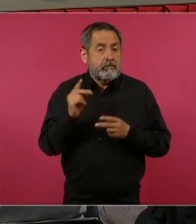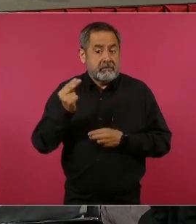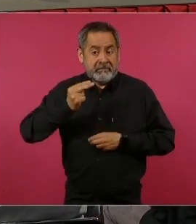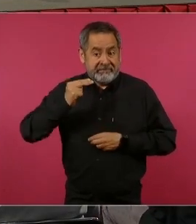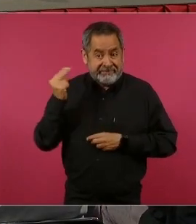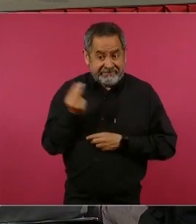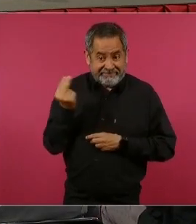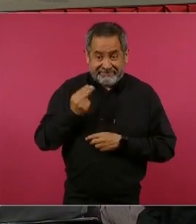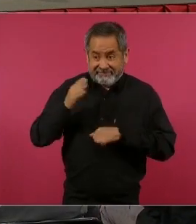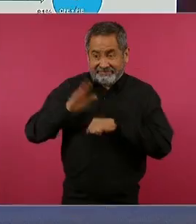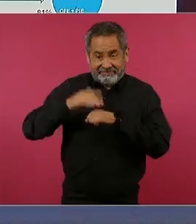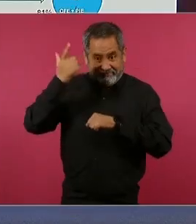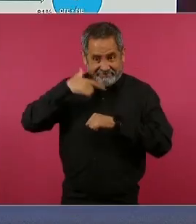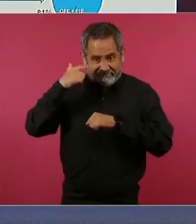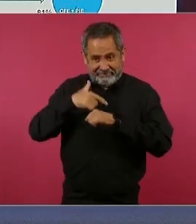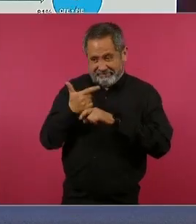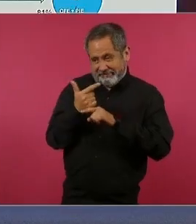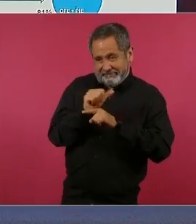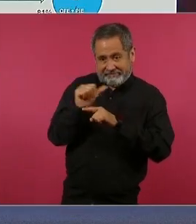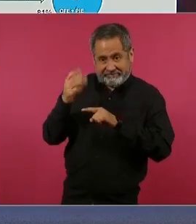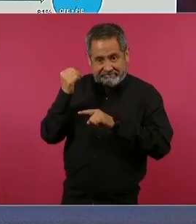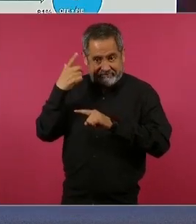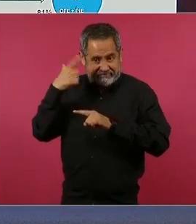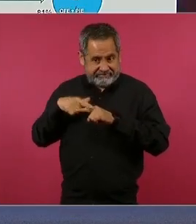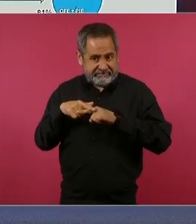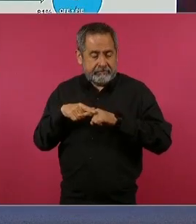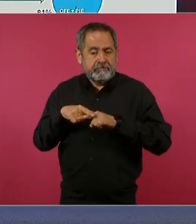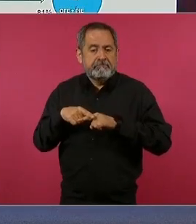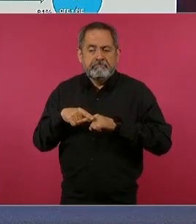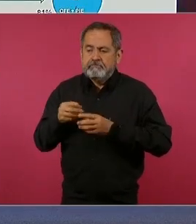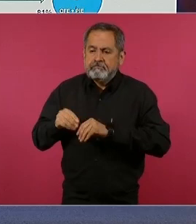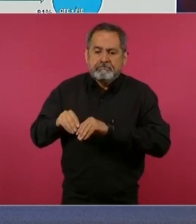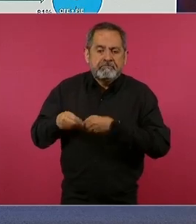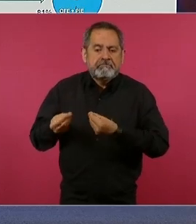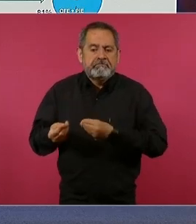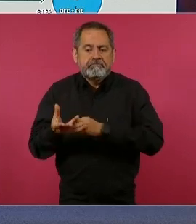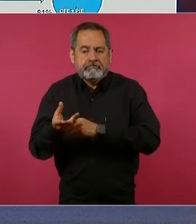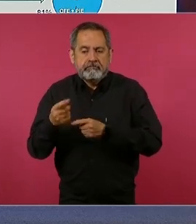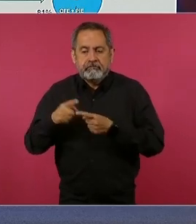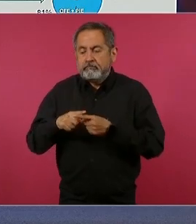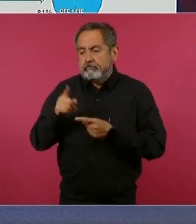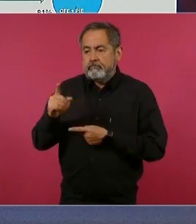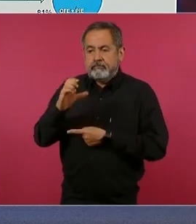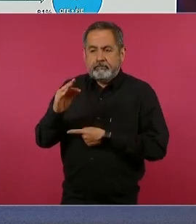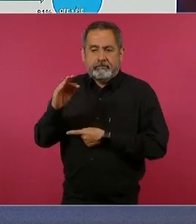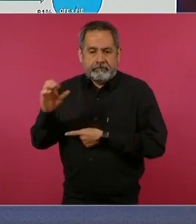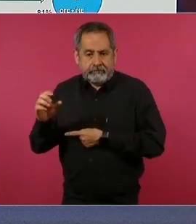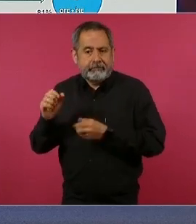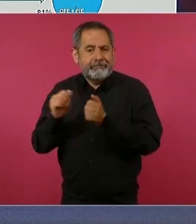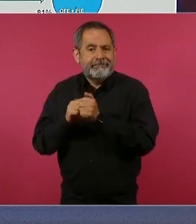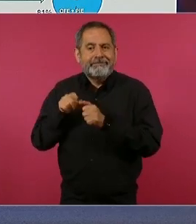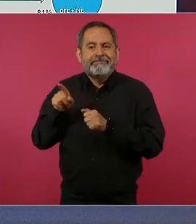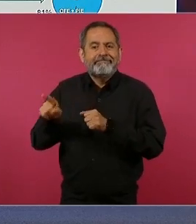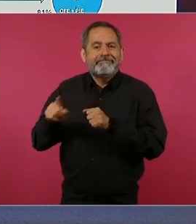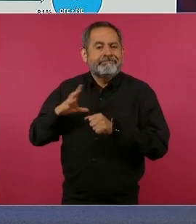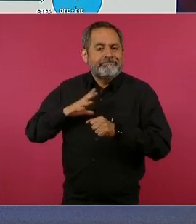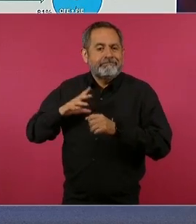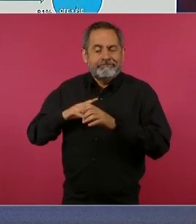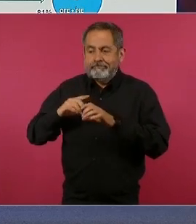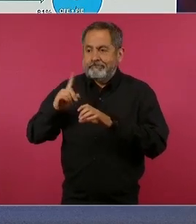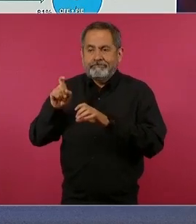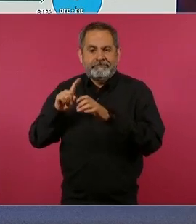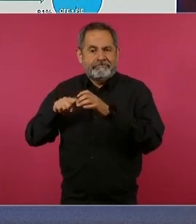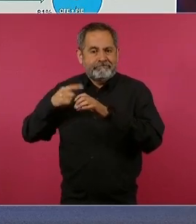para atender la demanda máxima, pero especialmente la tecnología de generación hidroeléctrica, que es la que cuenta con